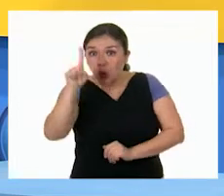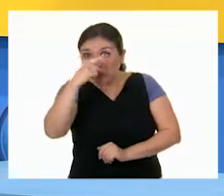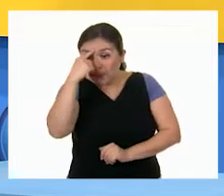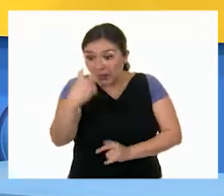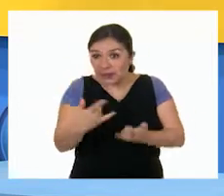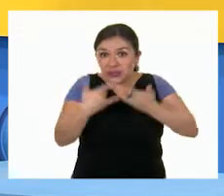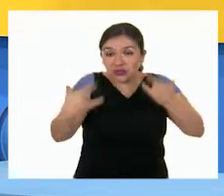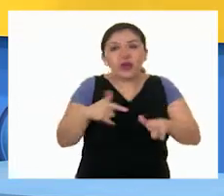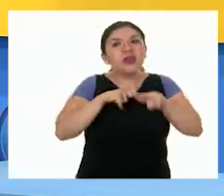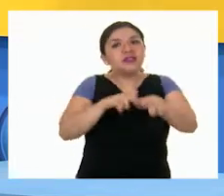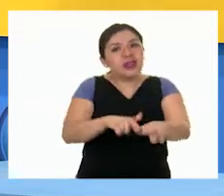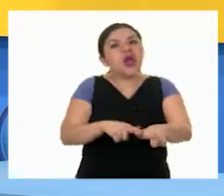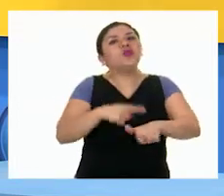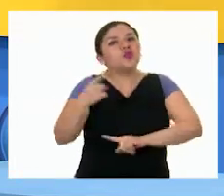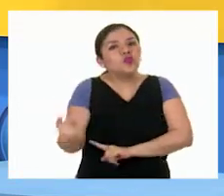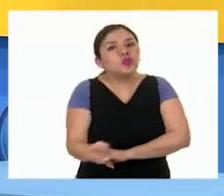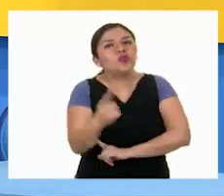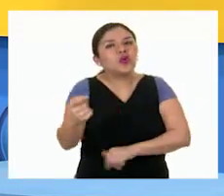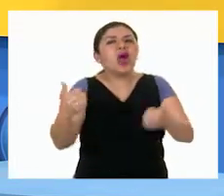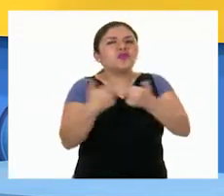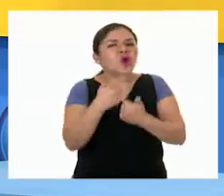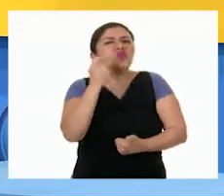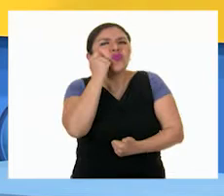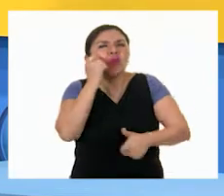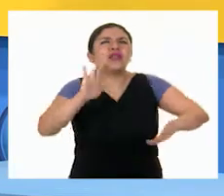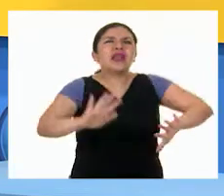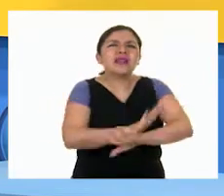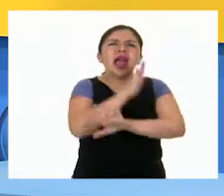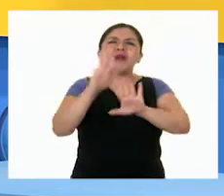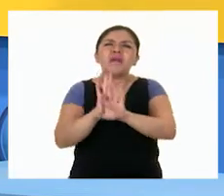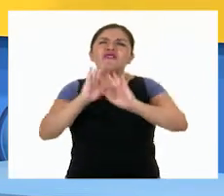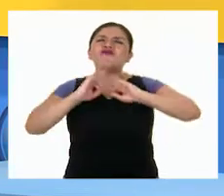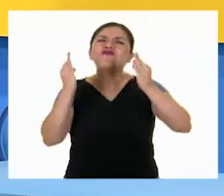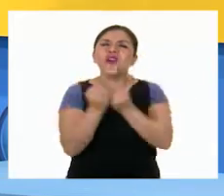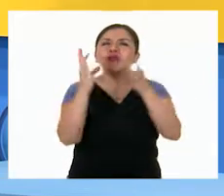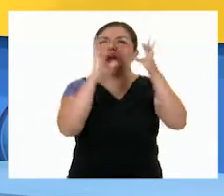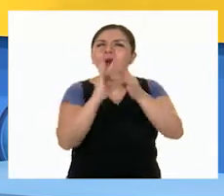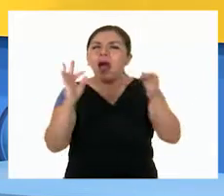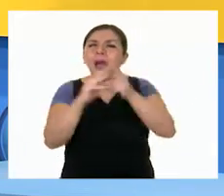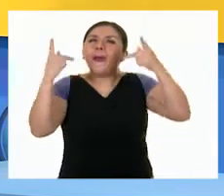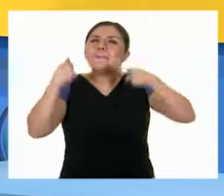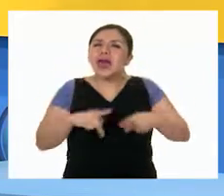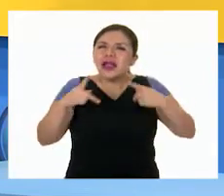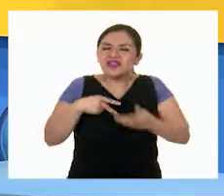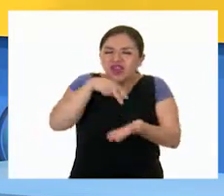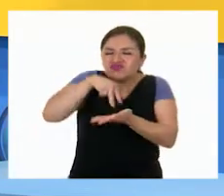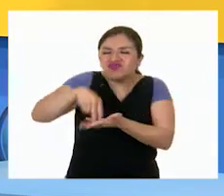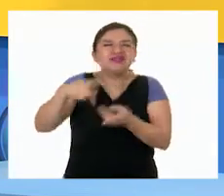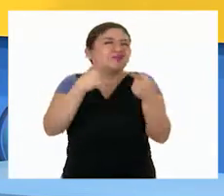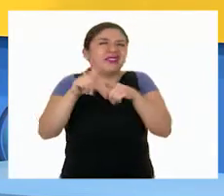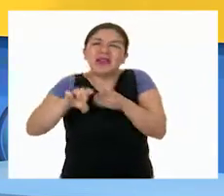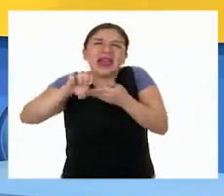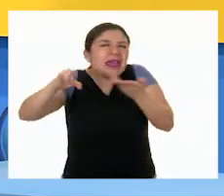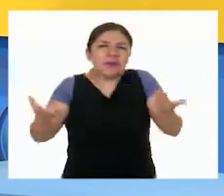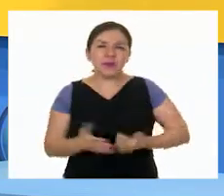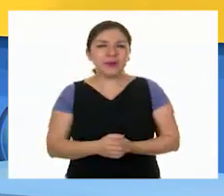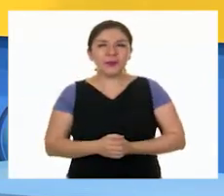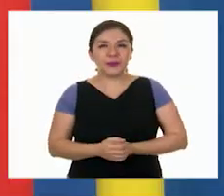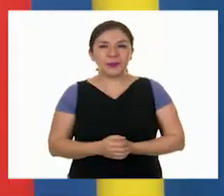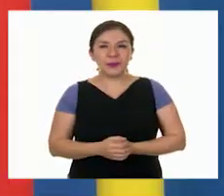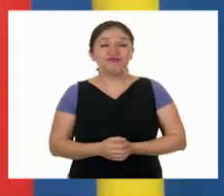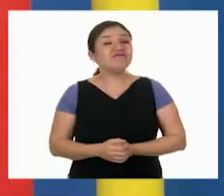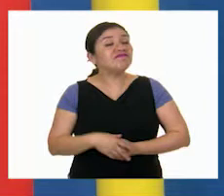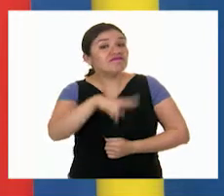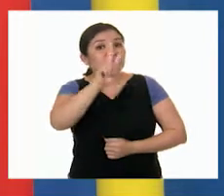se conserva, a pesar de las diferencias de la forma, es decir, en los personajes, por ejemplo. Ajá.